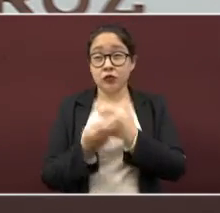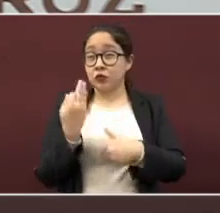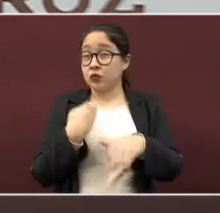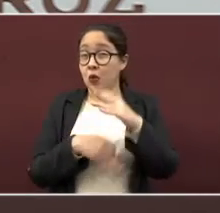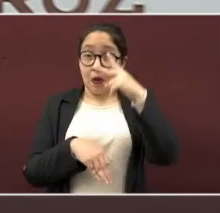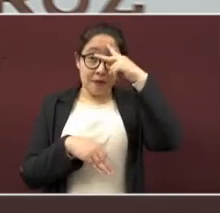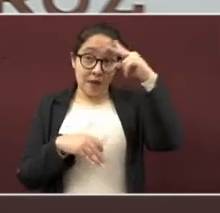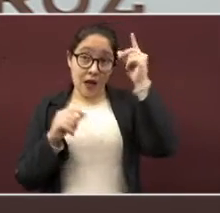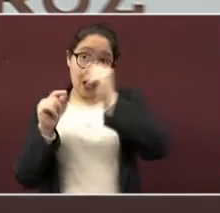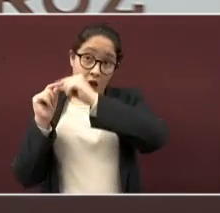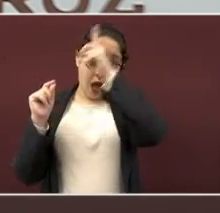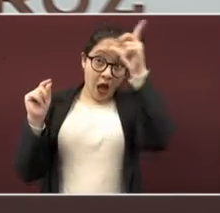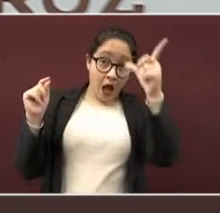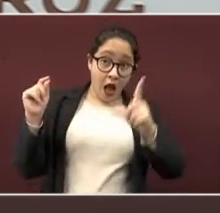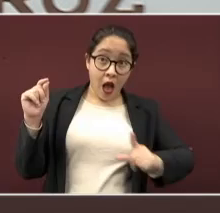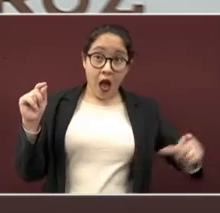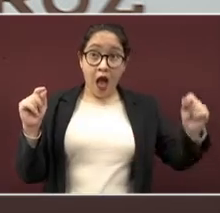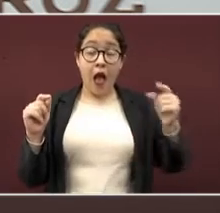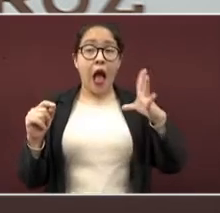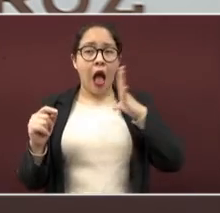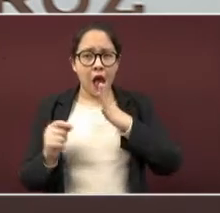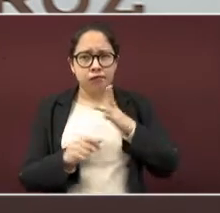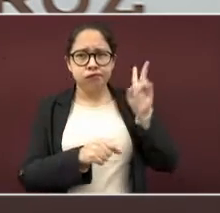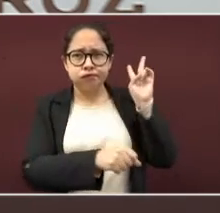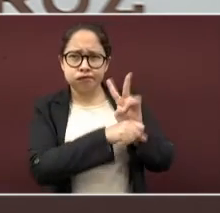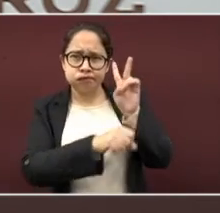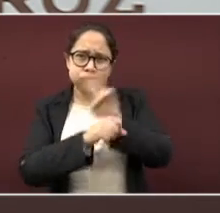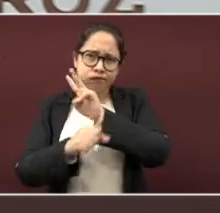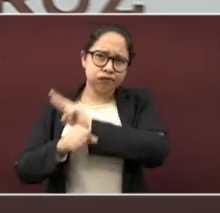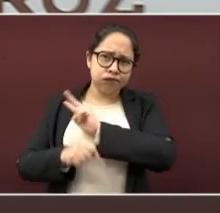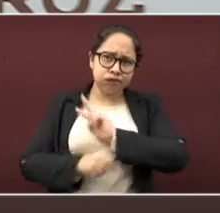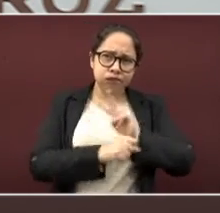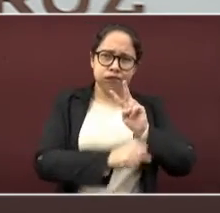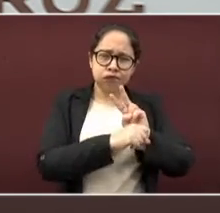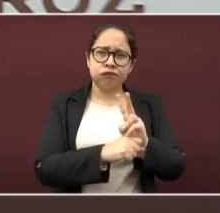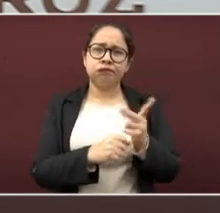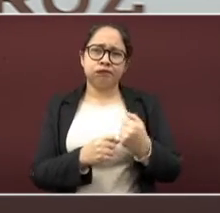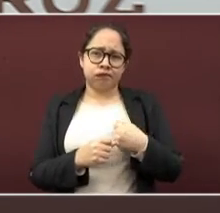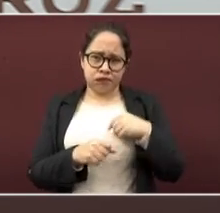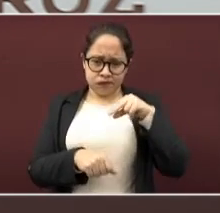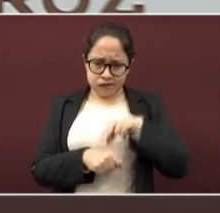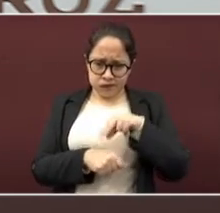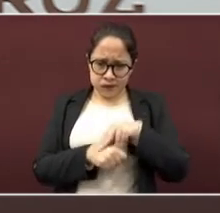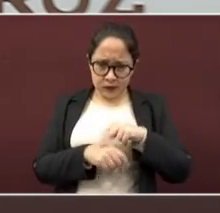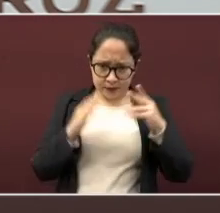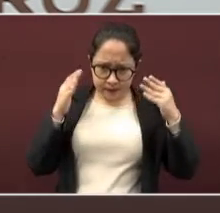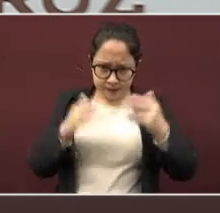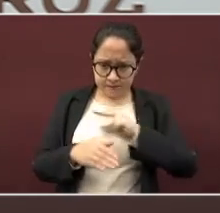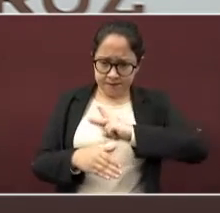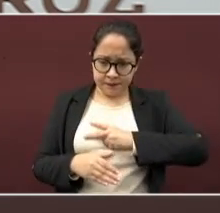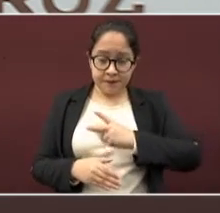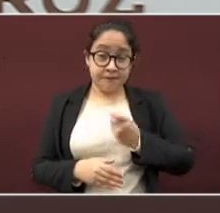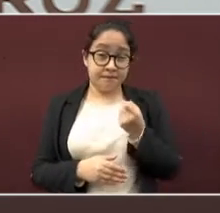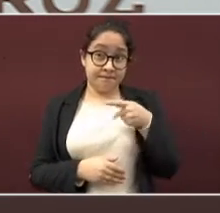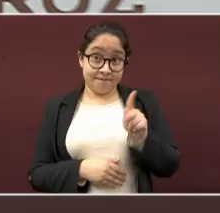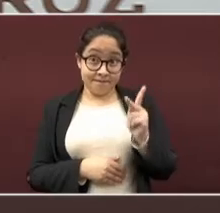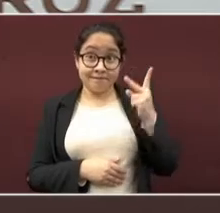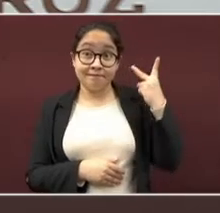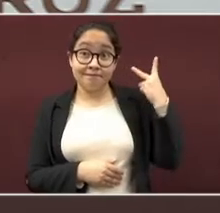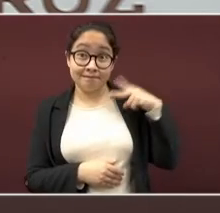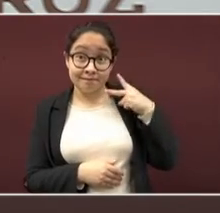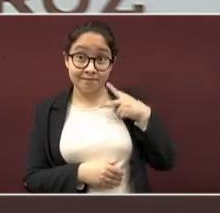tiene la vigilancia epidemiológica pero particularmente en veracruz el gobierno estatal